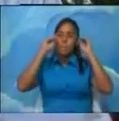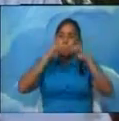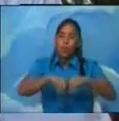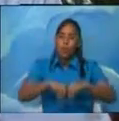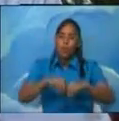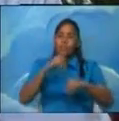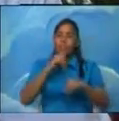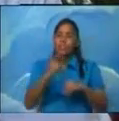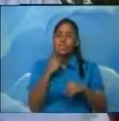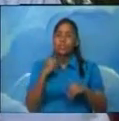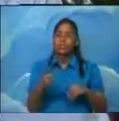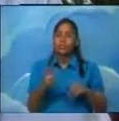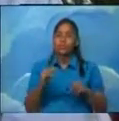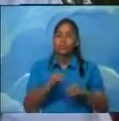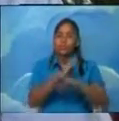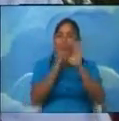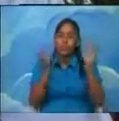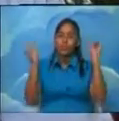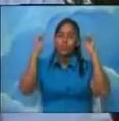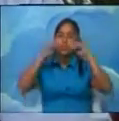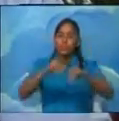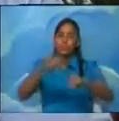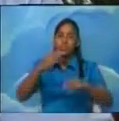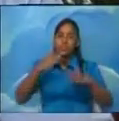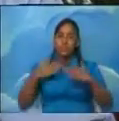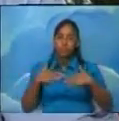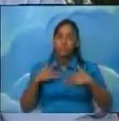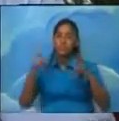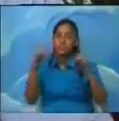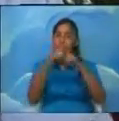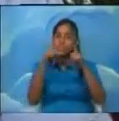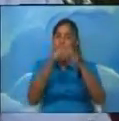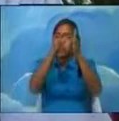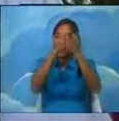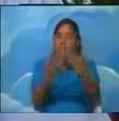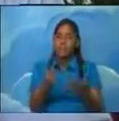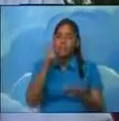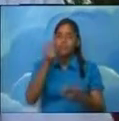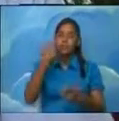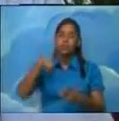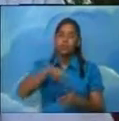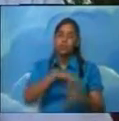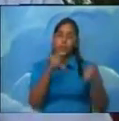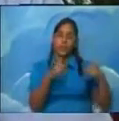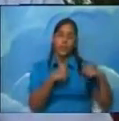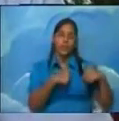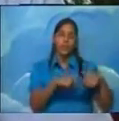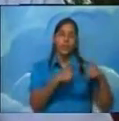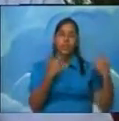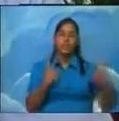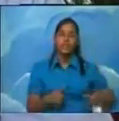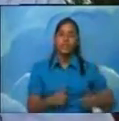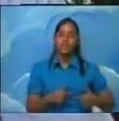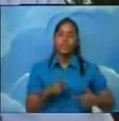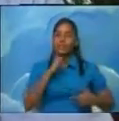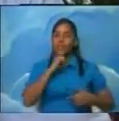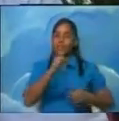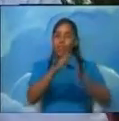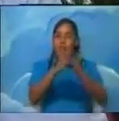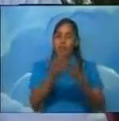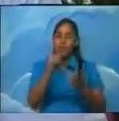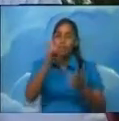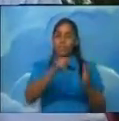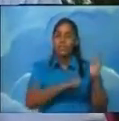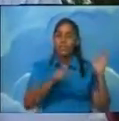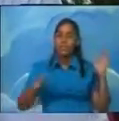pondréis, oiga bien en esta mañana, pondréis mi palabra en vuestro corazón. Es la palabra del